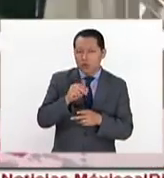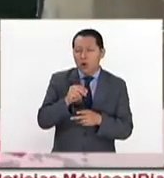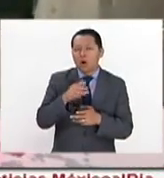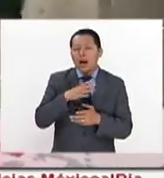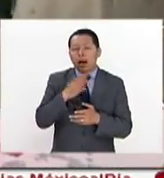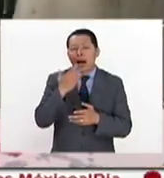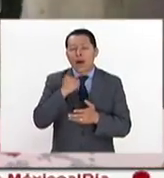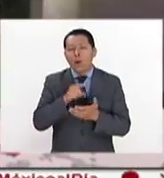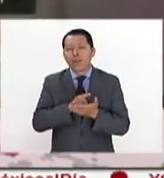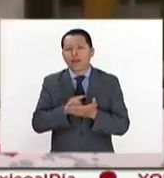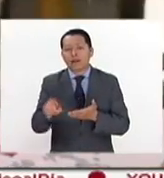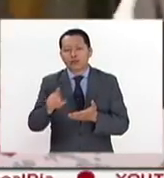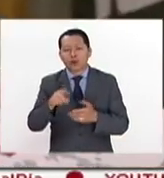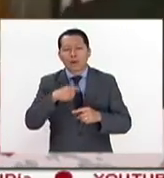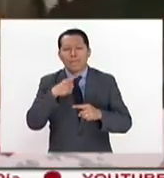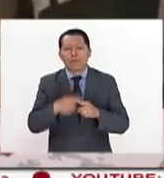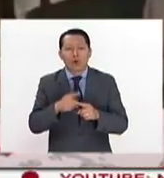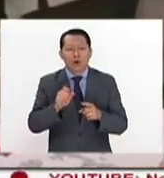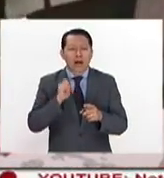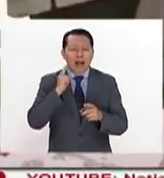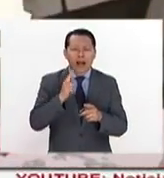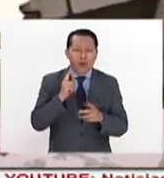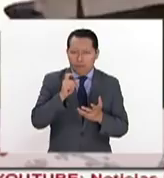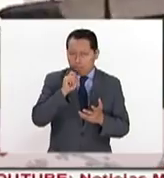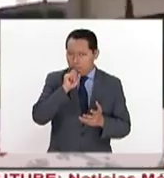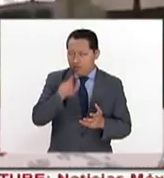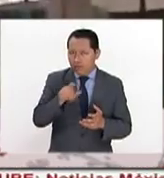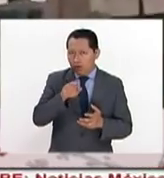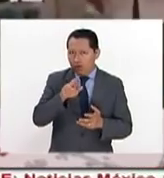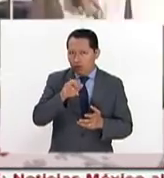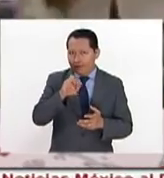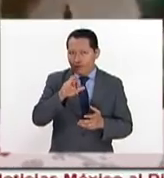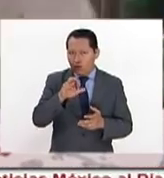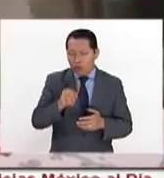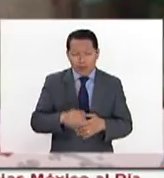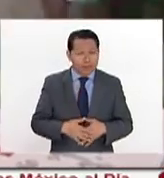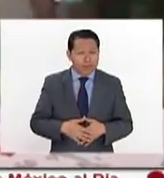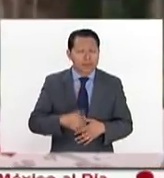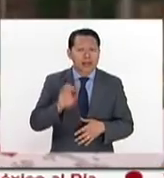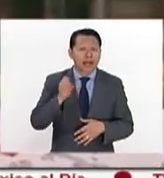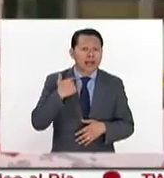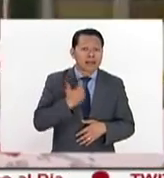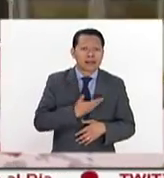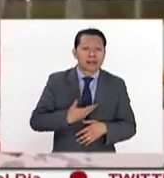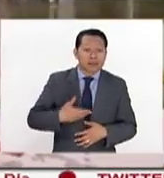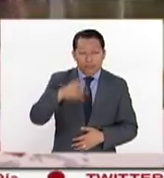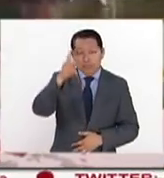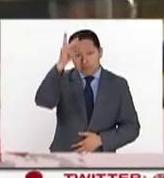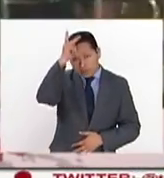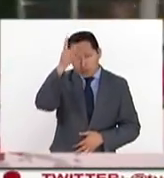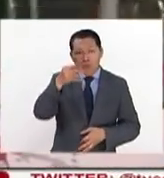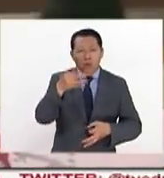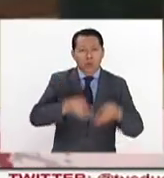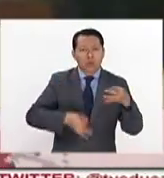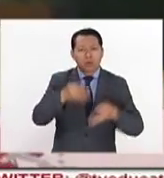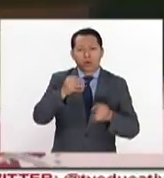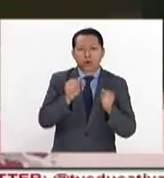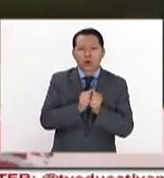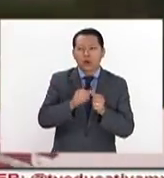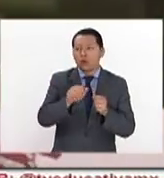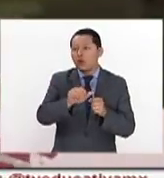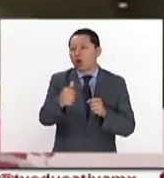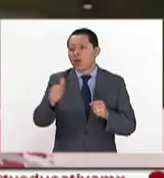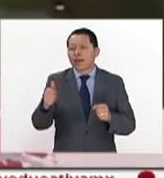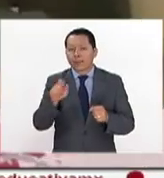derecho de gracia por razones humanitarias a Fujimori. Bueno, el expresidente de Perú será juzgado junto con otras